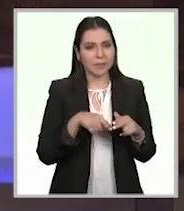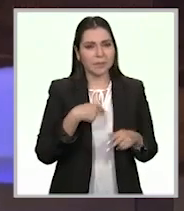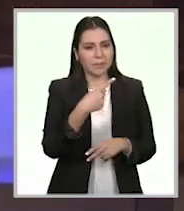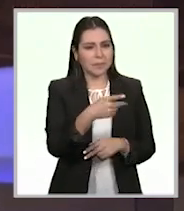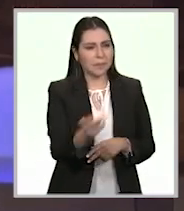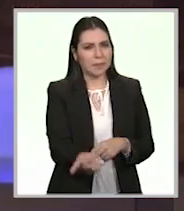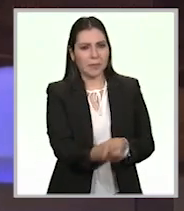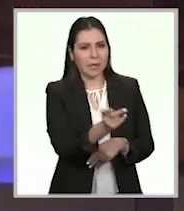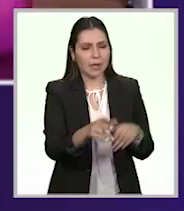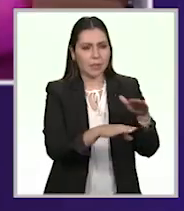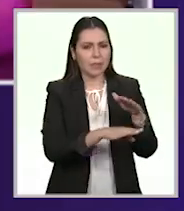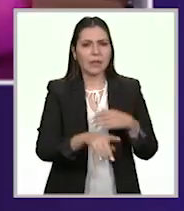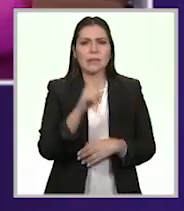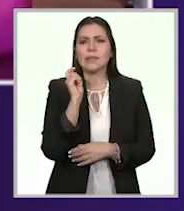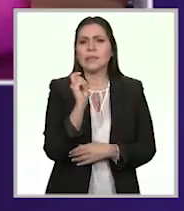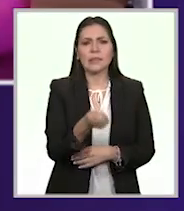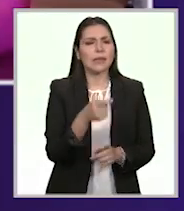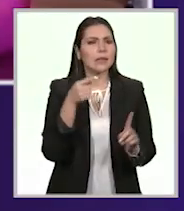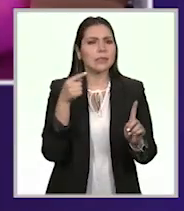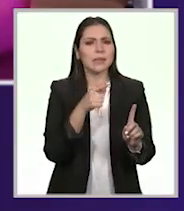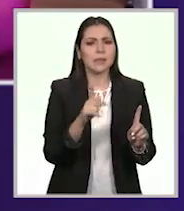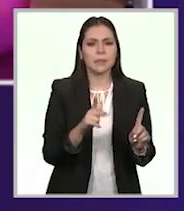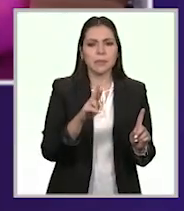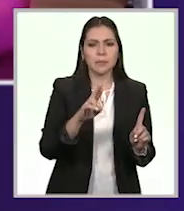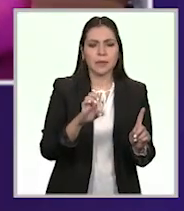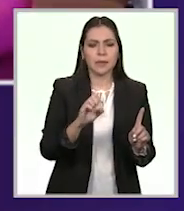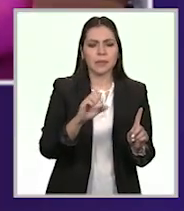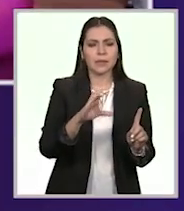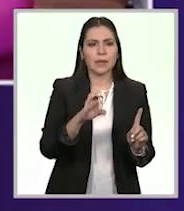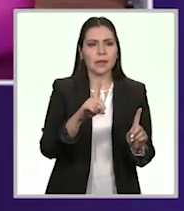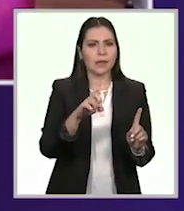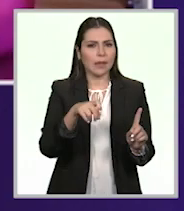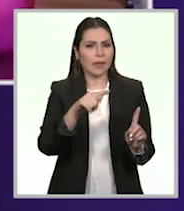por la pregunta más básica. ¿Qué es el precedente judicial?